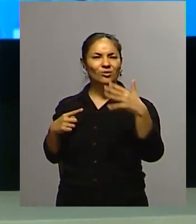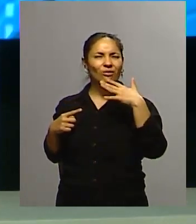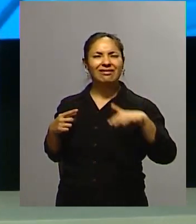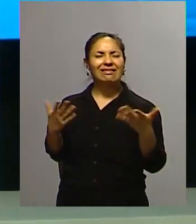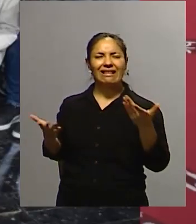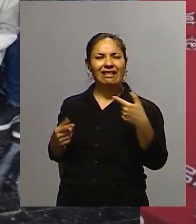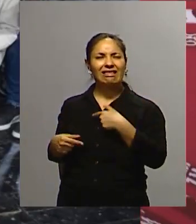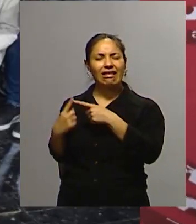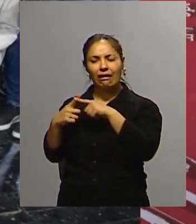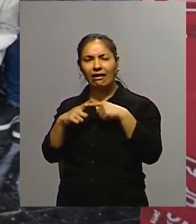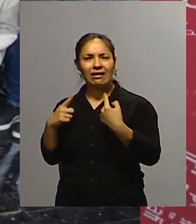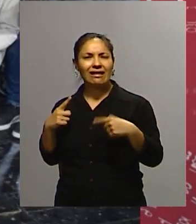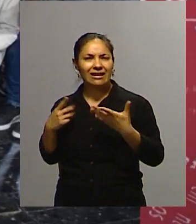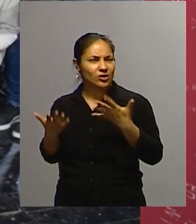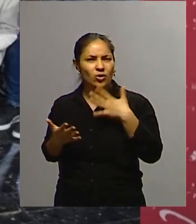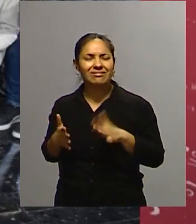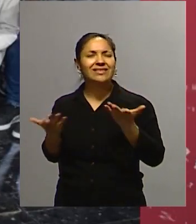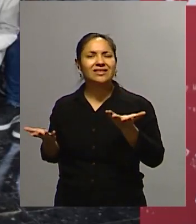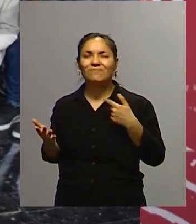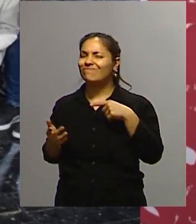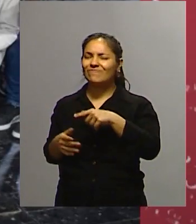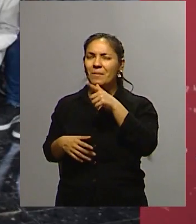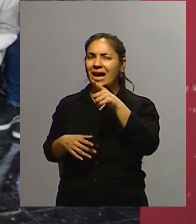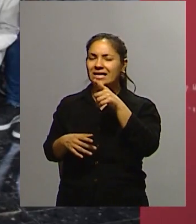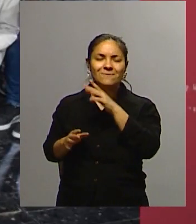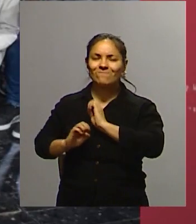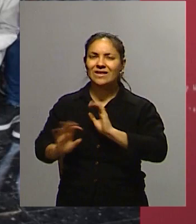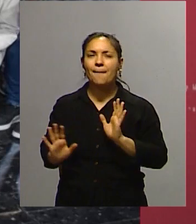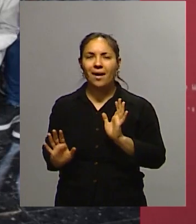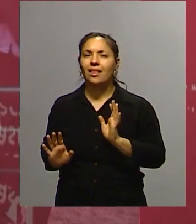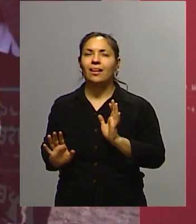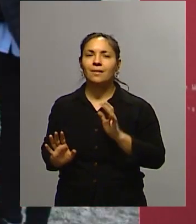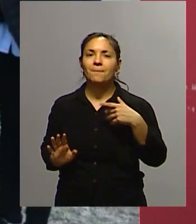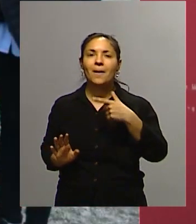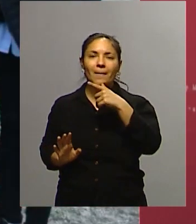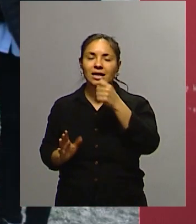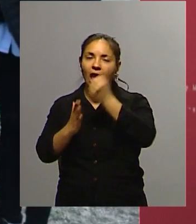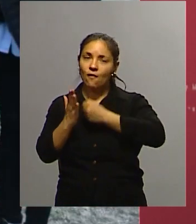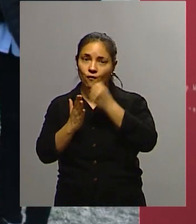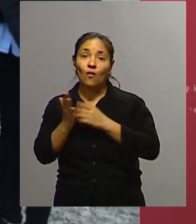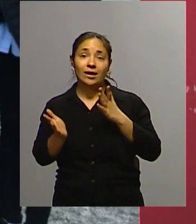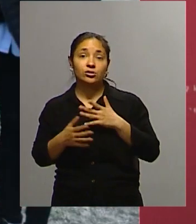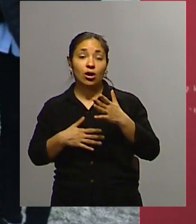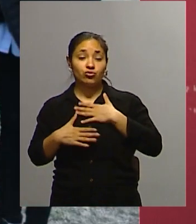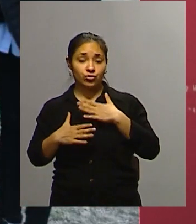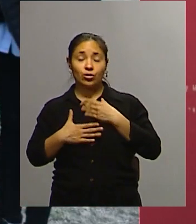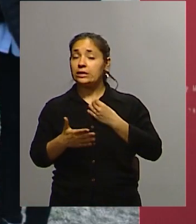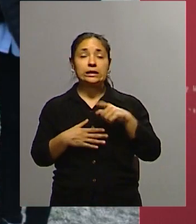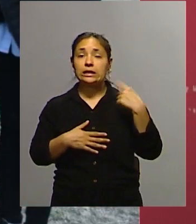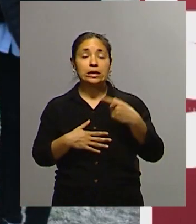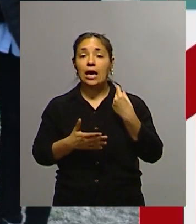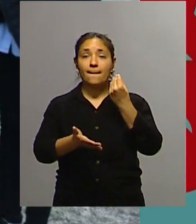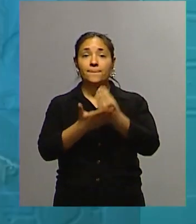estamos discutiendo, creo que por ahí no va. Entonces tenemos que tratar de hacer el esfuerzo y a mí me van a encontrar siempre